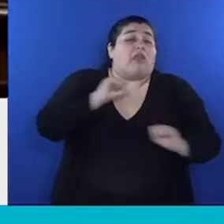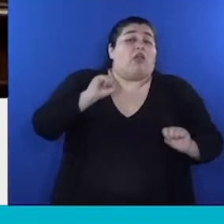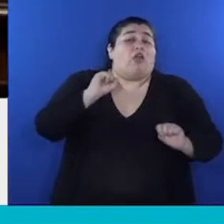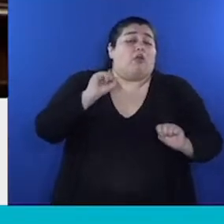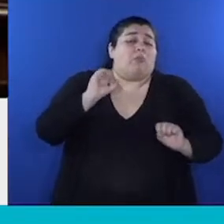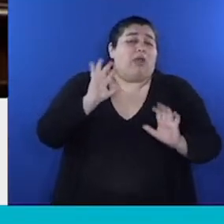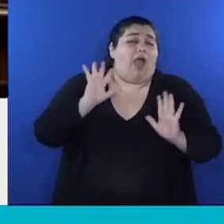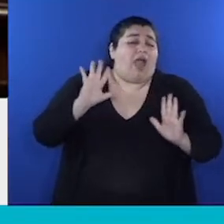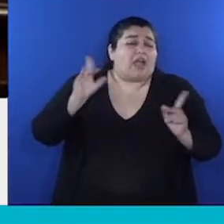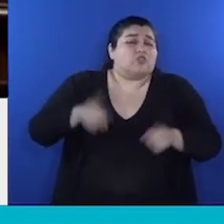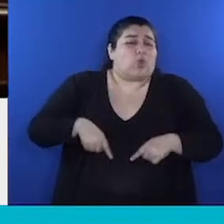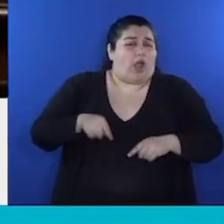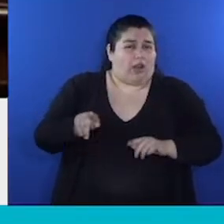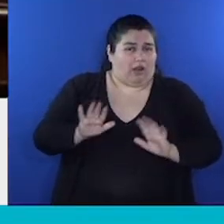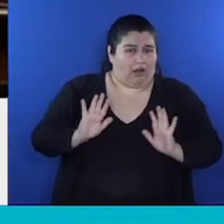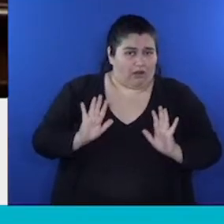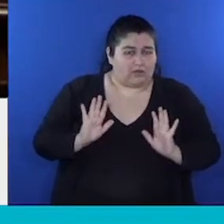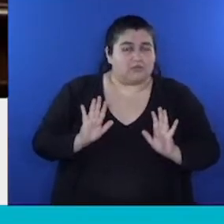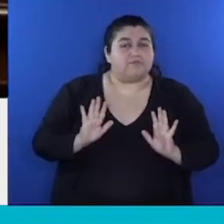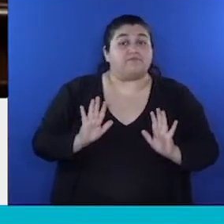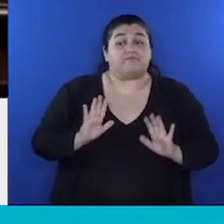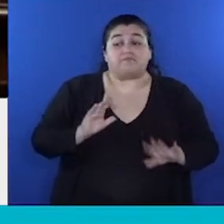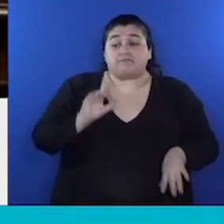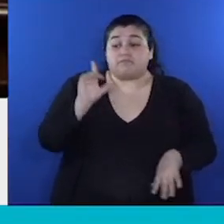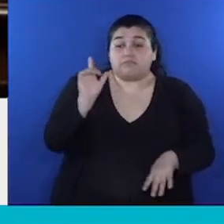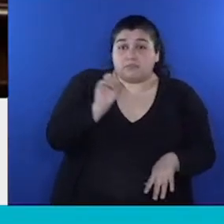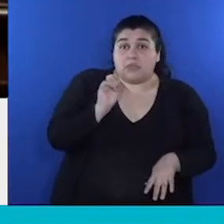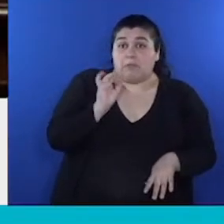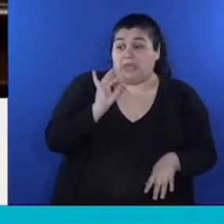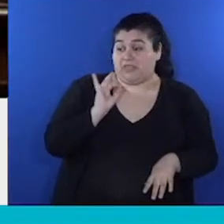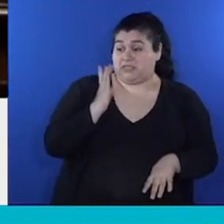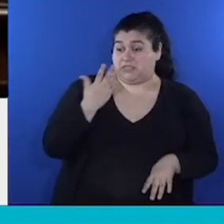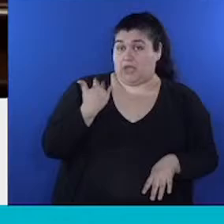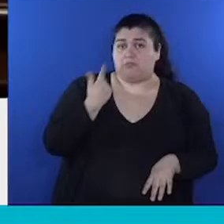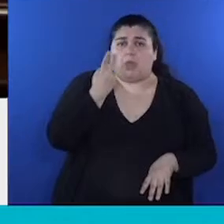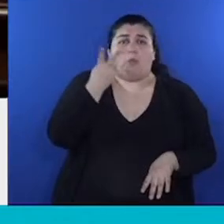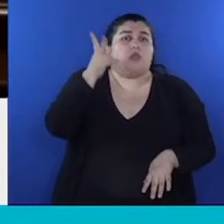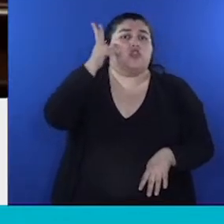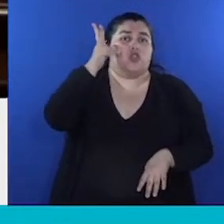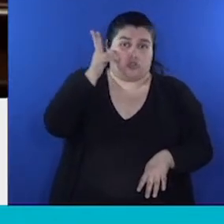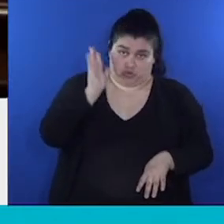Pero nosotros en el mes de diciembre, el 28 de diciembre, vaya fecha,